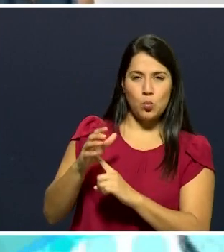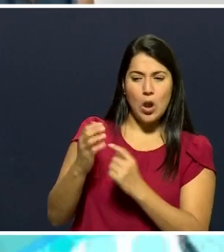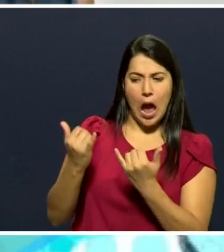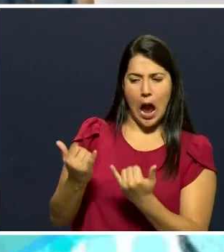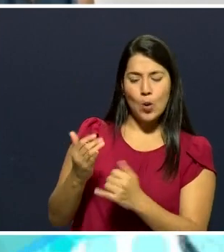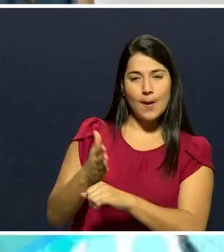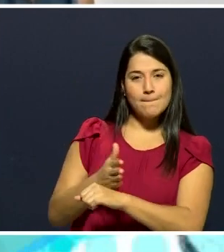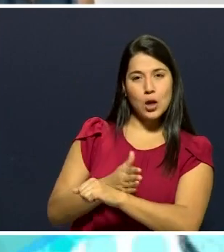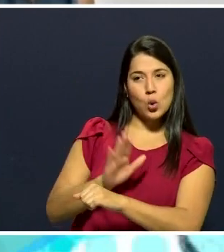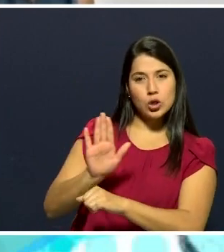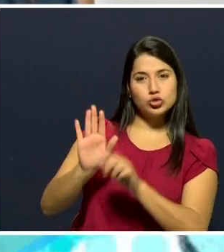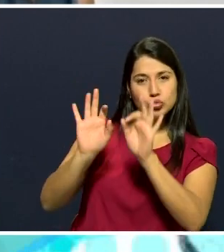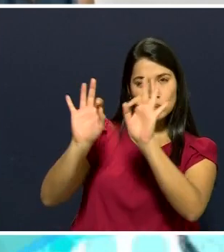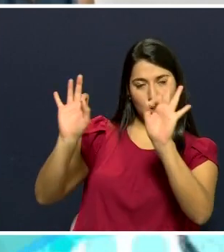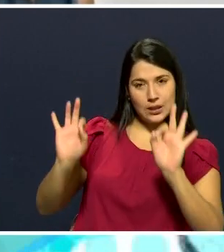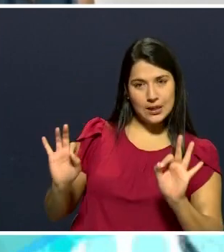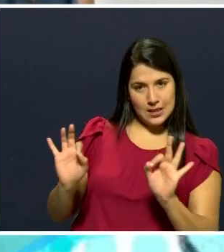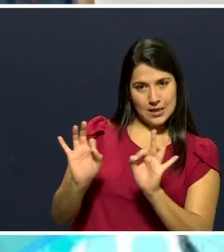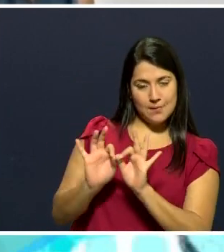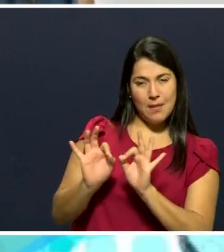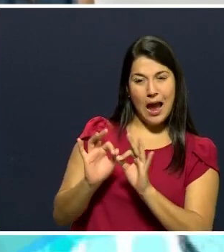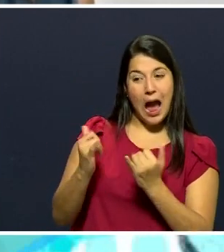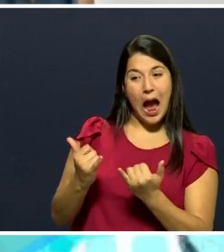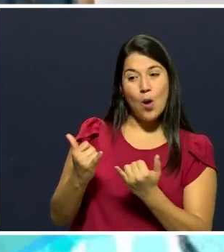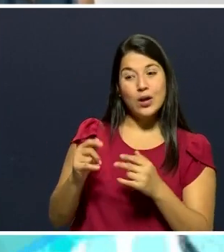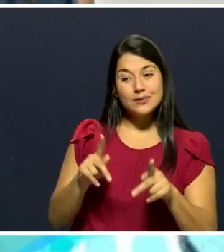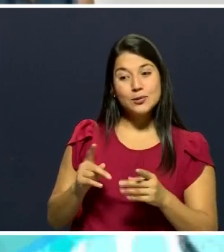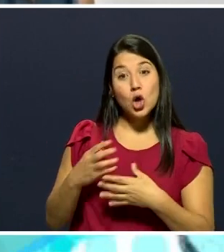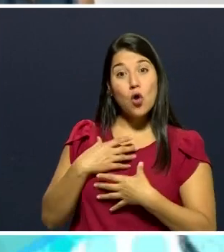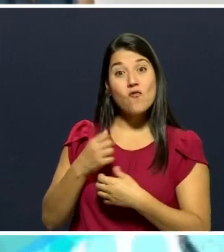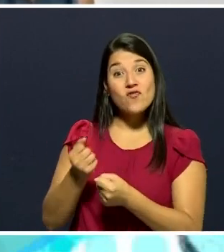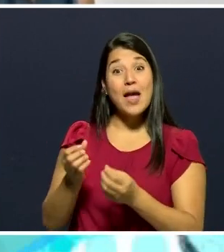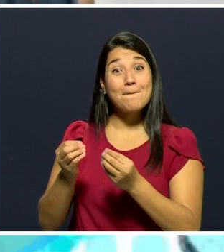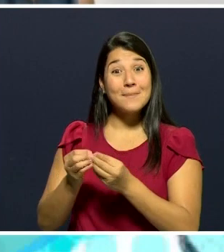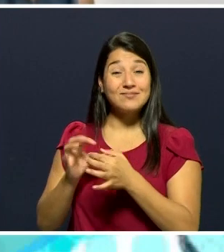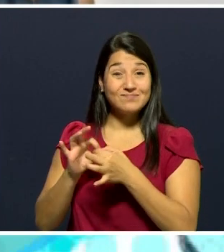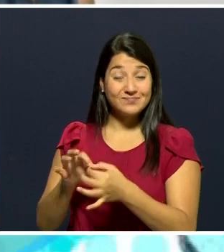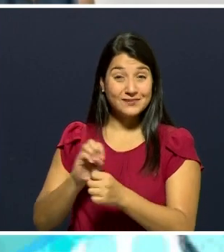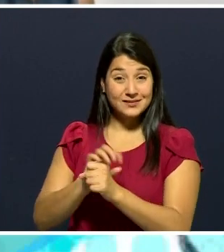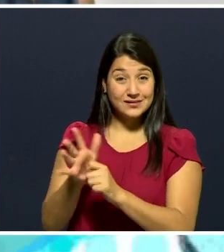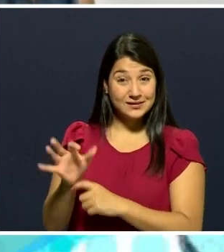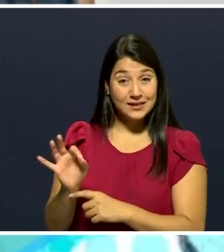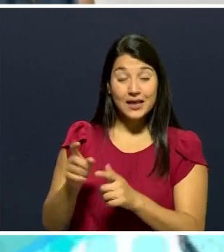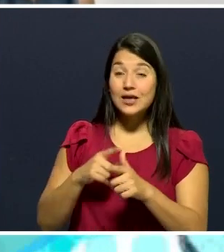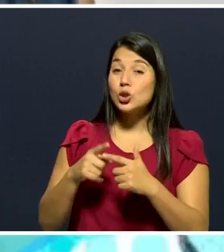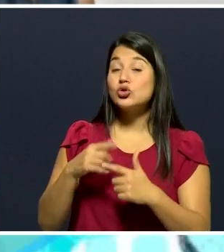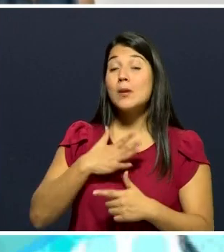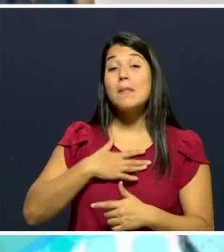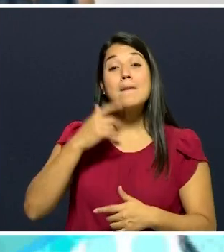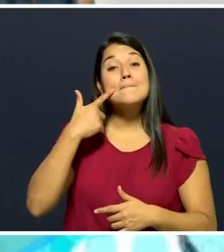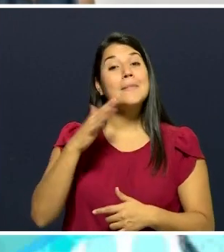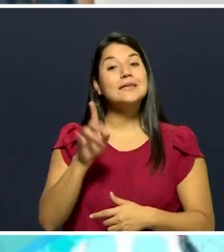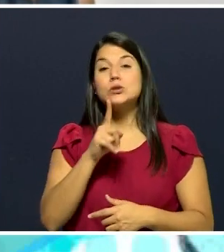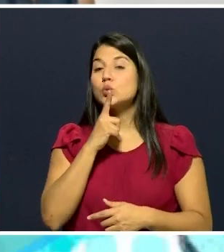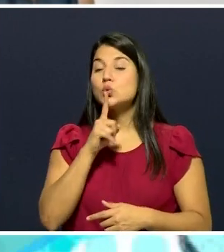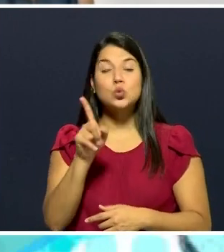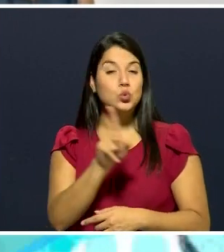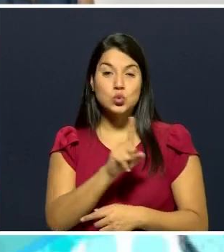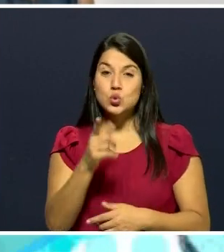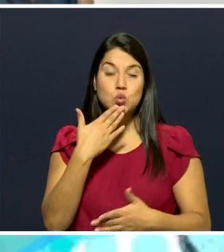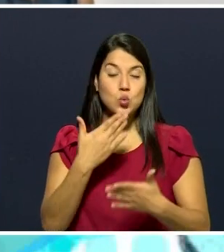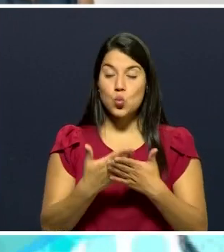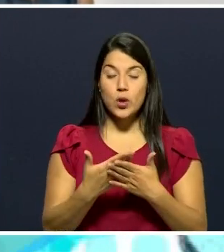tiene este bono de confianza, como decíamos, y me parece que no es buen momento, y por eso me atrevo